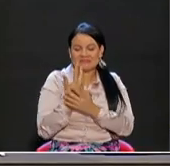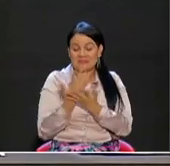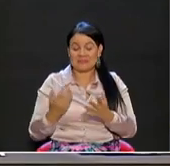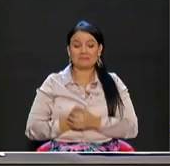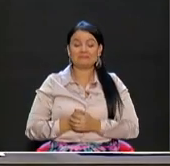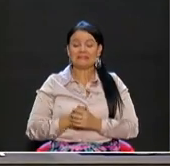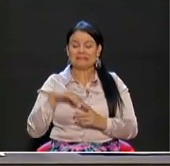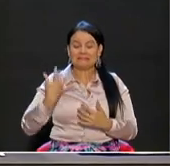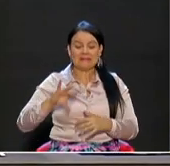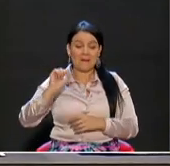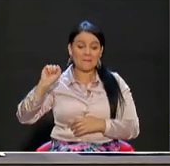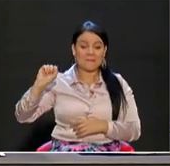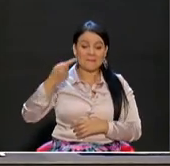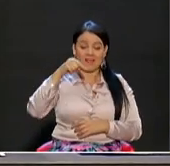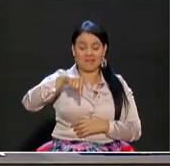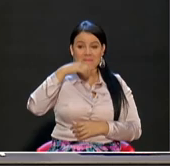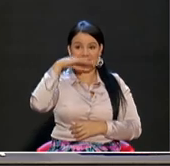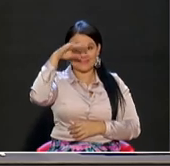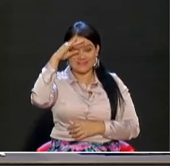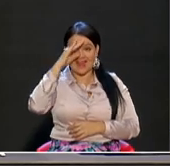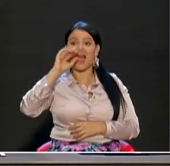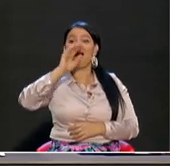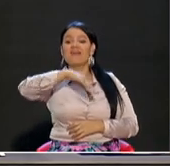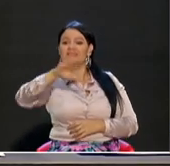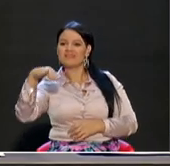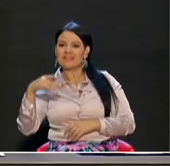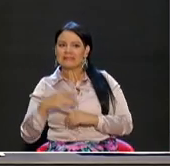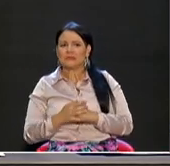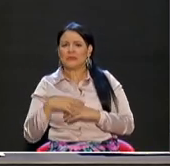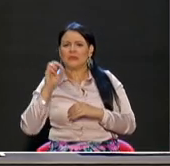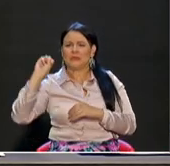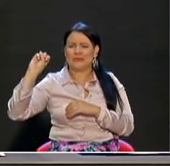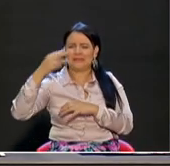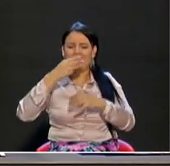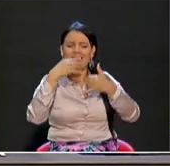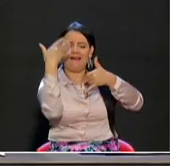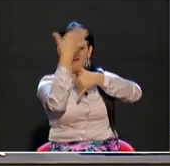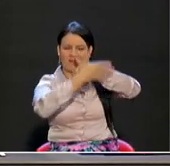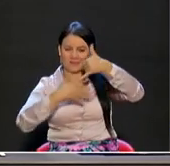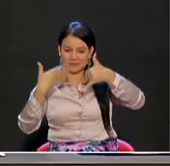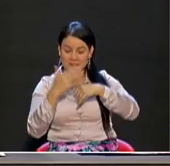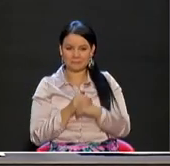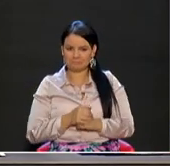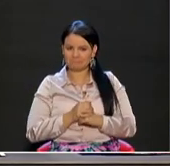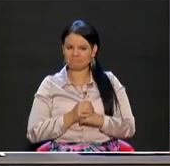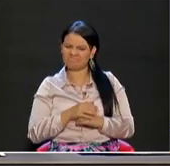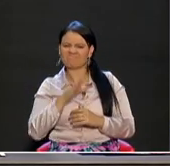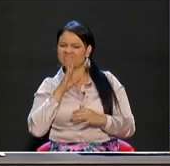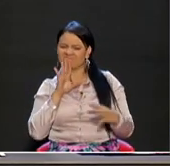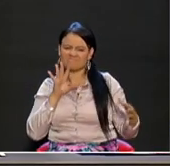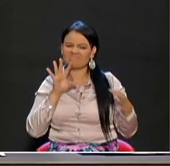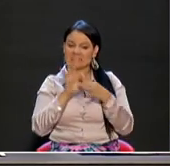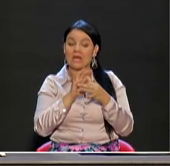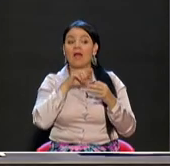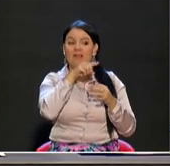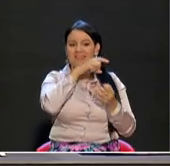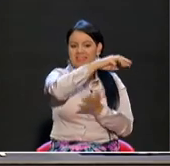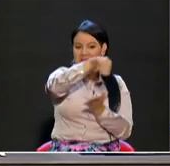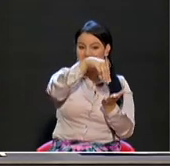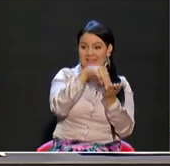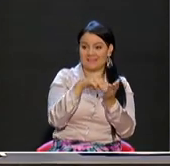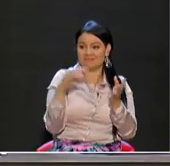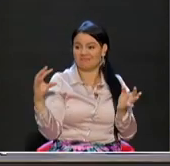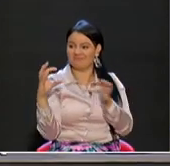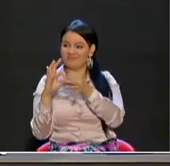a nivel nacional le decíamos al inicio que este debate se hace en alianza entre telemedellín y el colombiano y por eso en